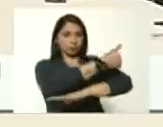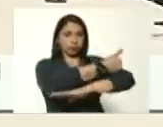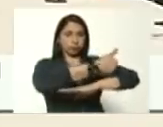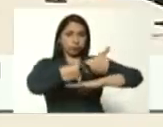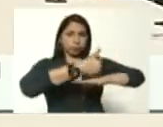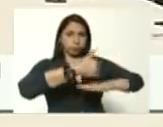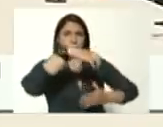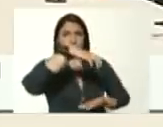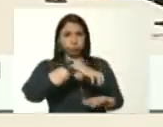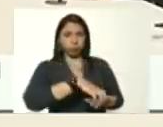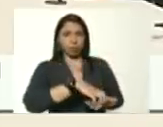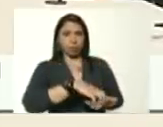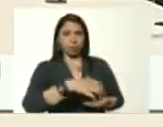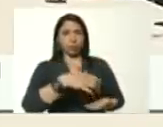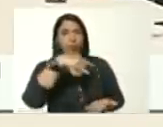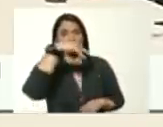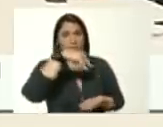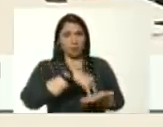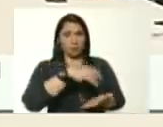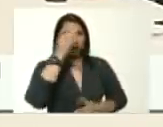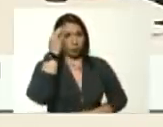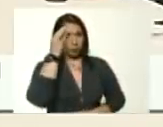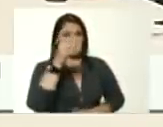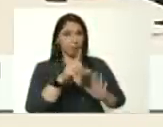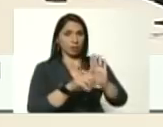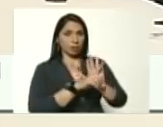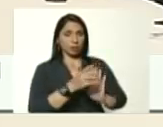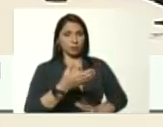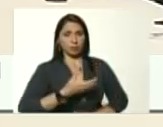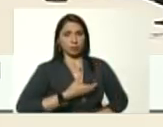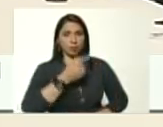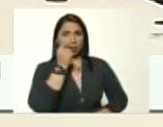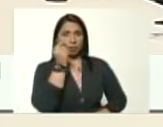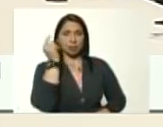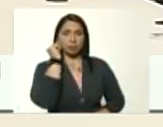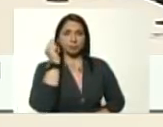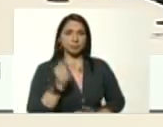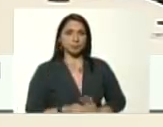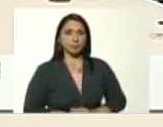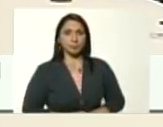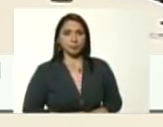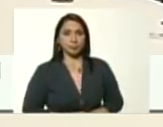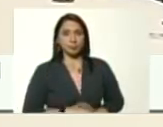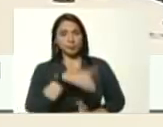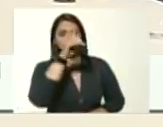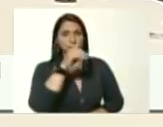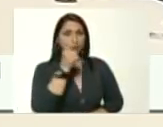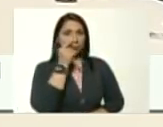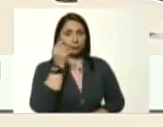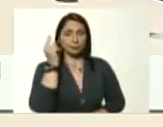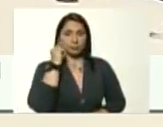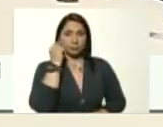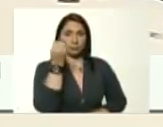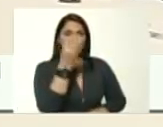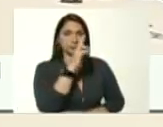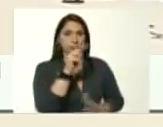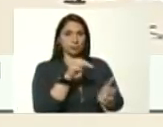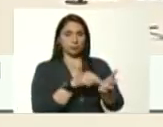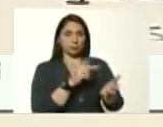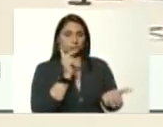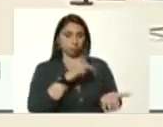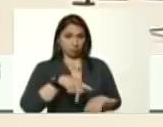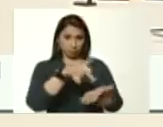carabobo alcaldes consejos legislativos alcaldesas diputados y diputadas a la asamblea nacional